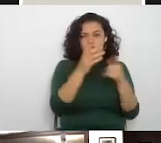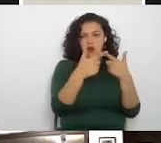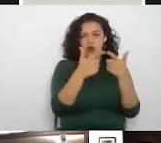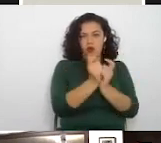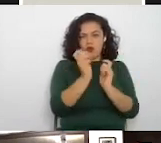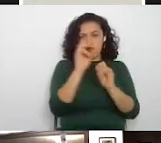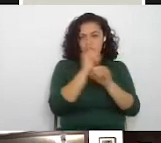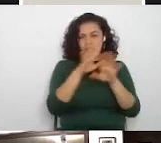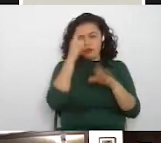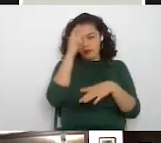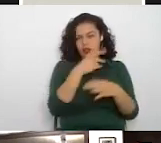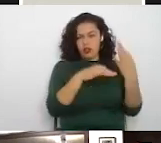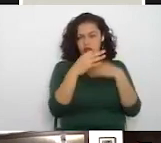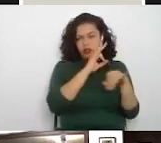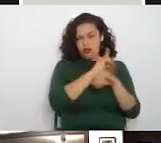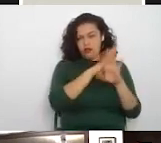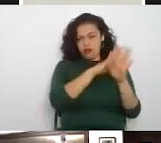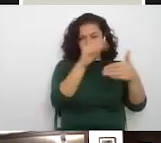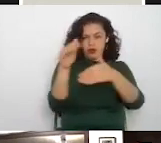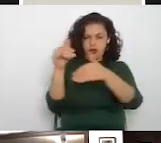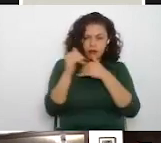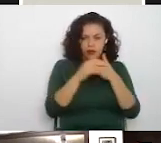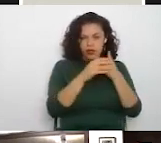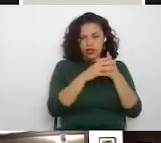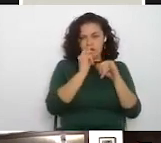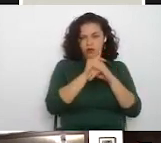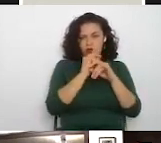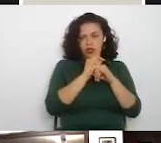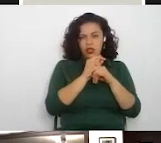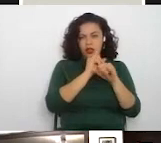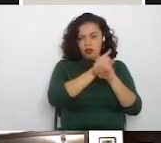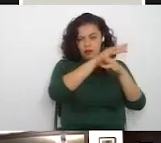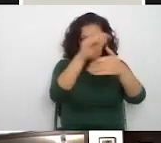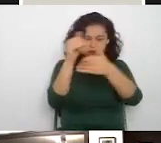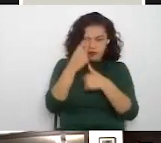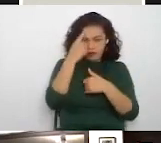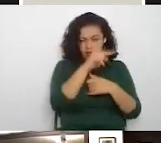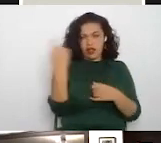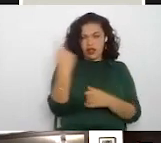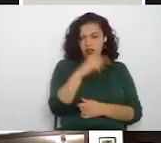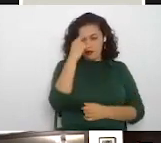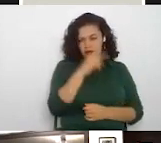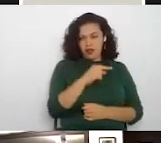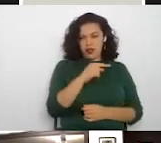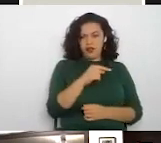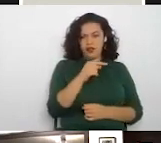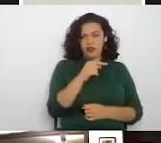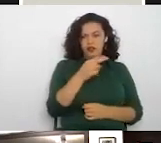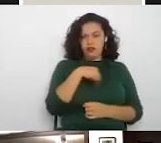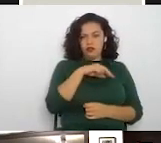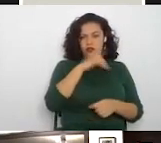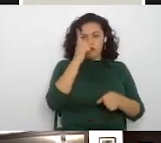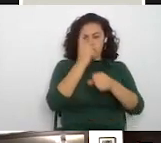se integraron durante la recolección de todos estos datos con el propósito de obtener un diagnóstico